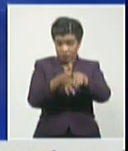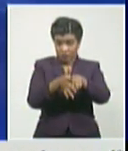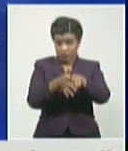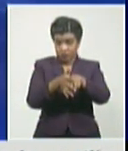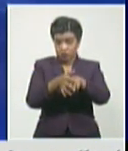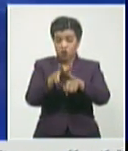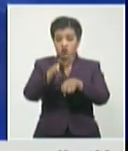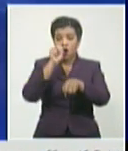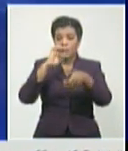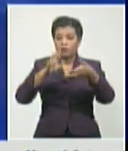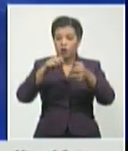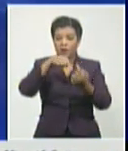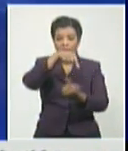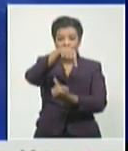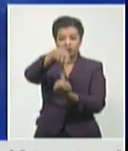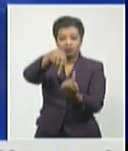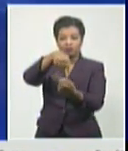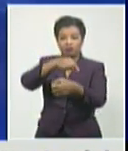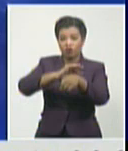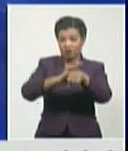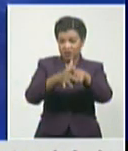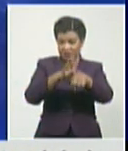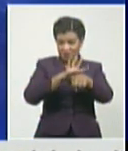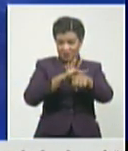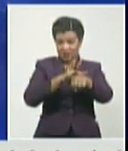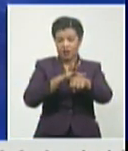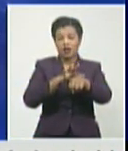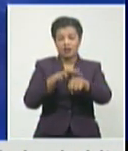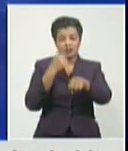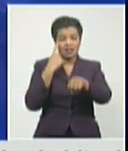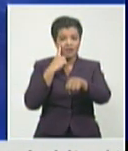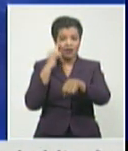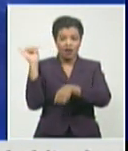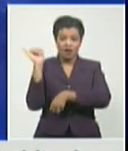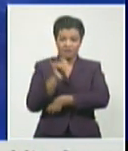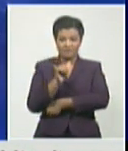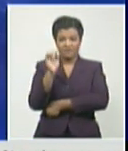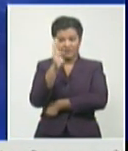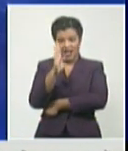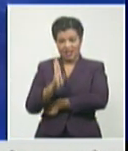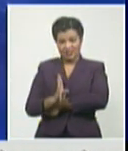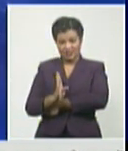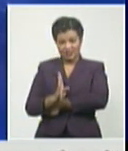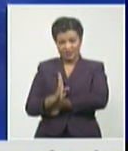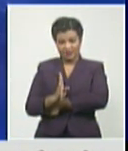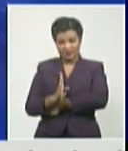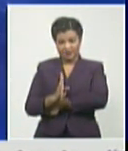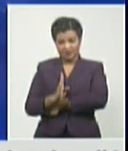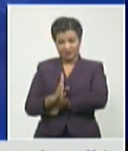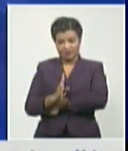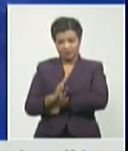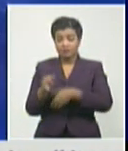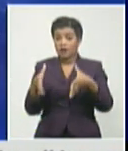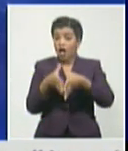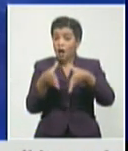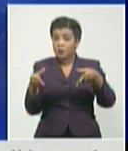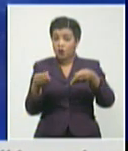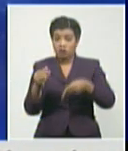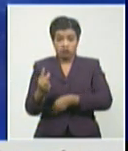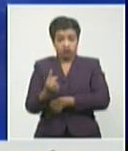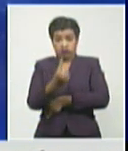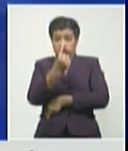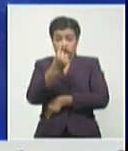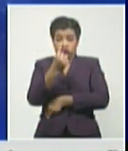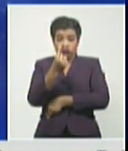cepa eran casos provenientes de brasil este apoyo en el primero que lo haga